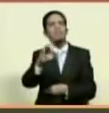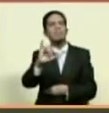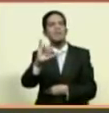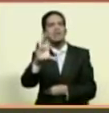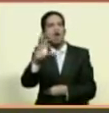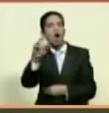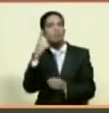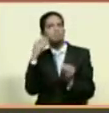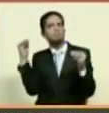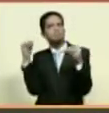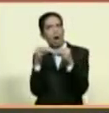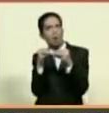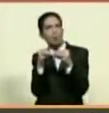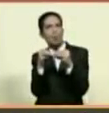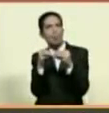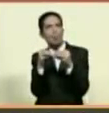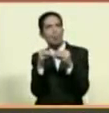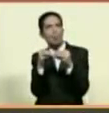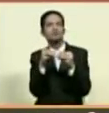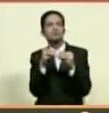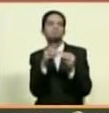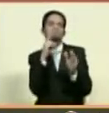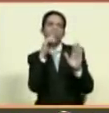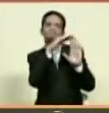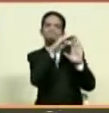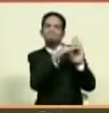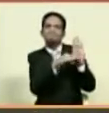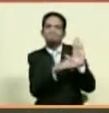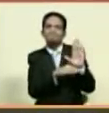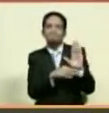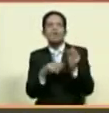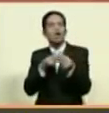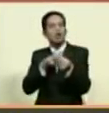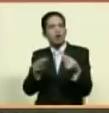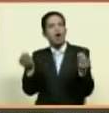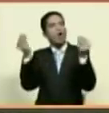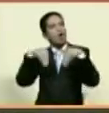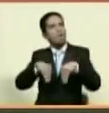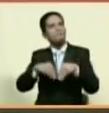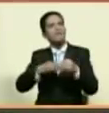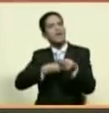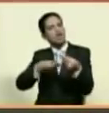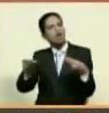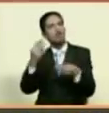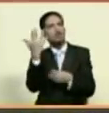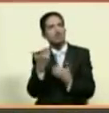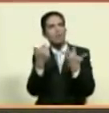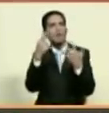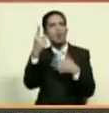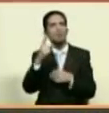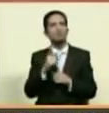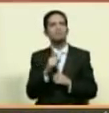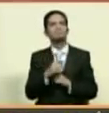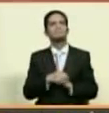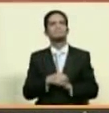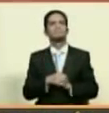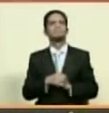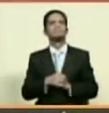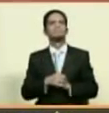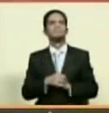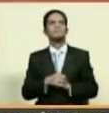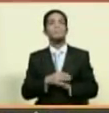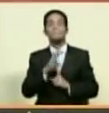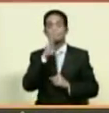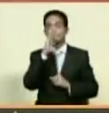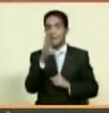a lo previsto cambiario número 1 publicado por el Banco Central de Venezuela. Y los bancos